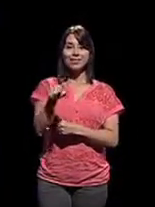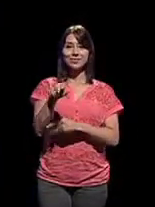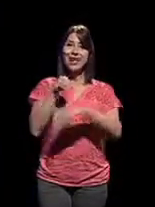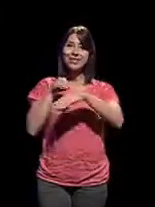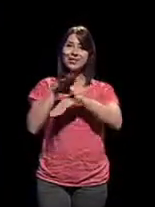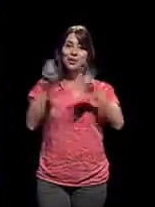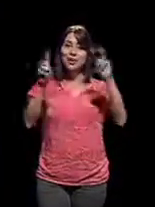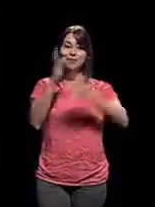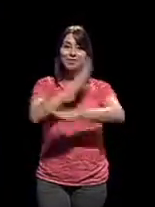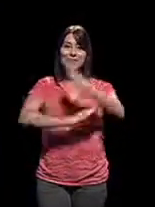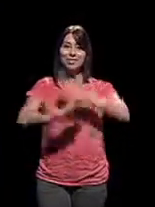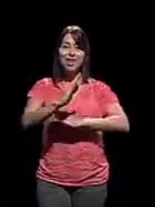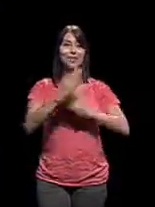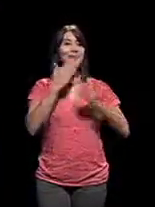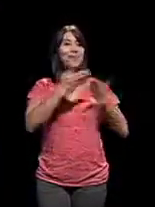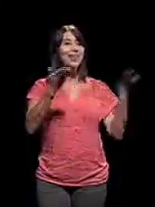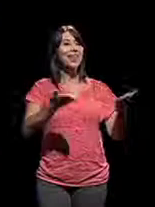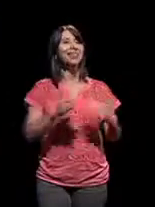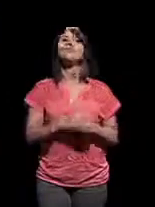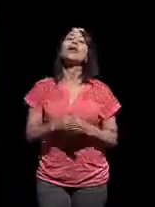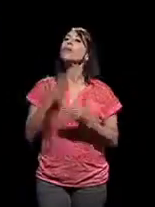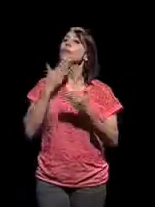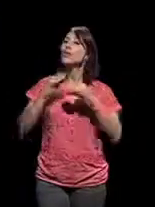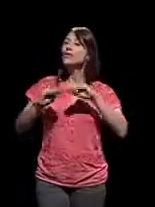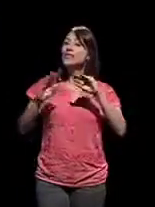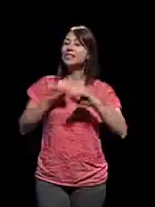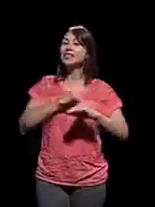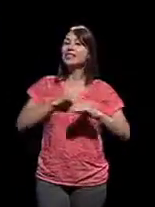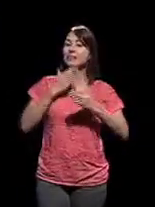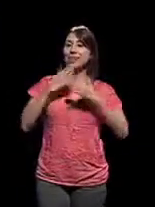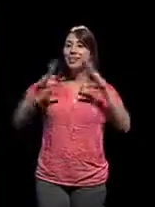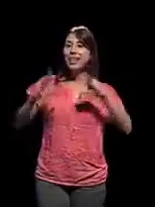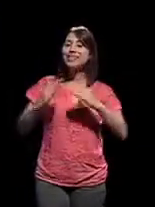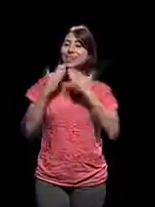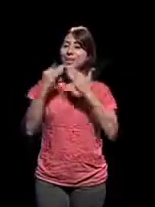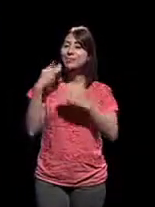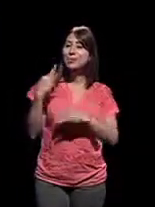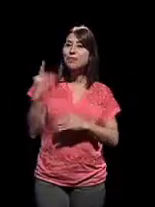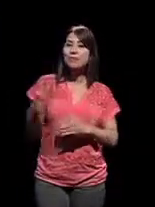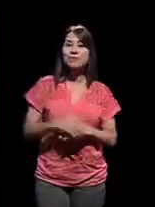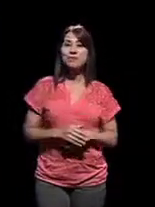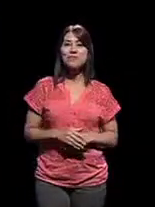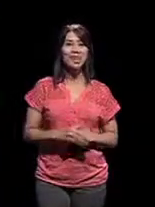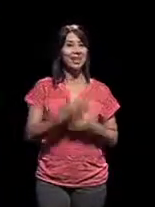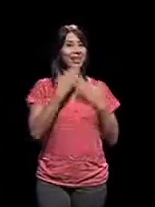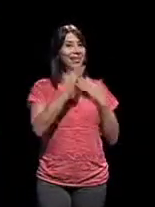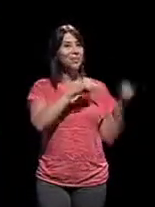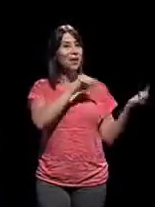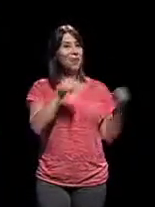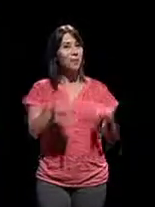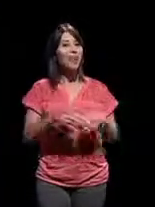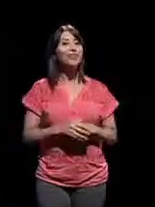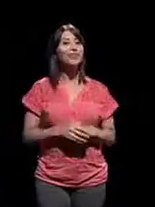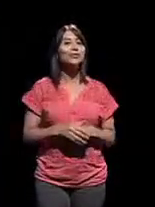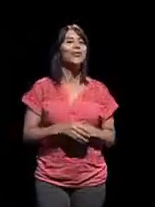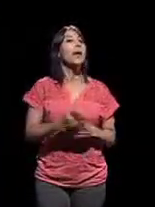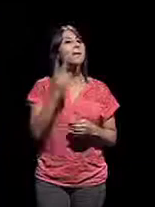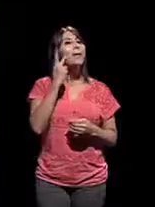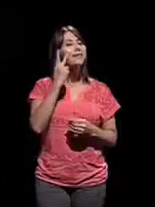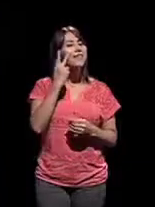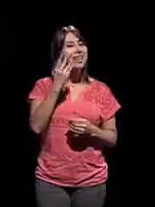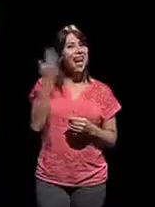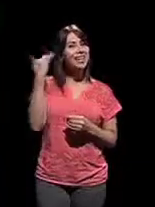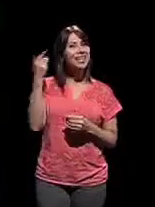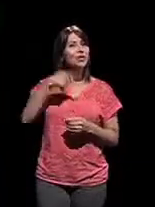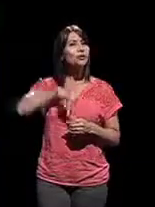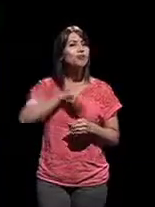tema de discapacidad de este partido. Bienvenida, Erika. Muy buenos días y muy buenas tardes, digo, y muchas gracias por invitarme. A usted las gracias por acompañarnos. Erika, vamos a